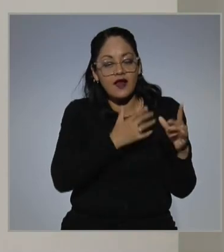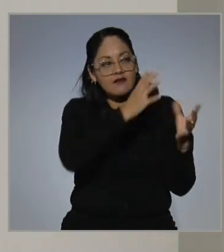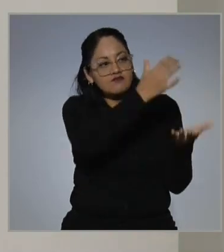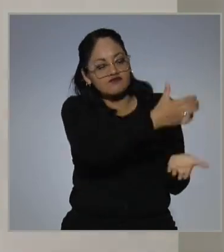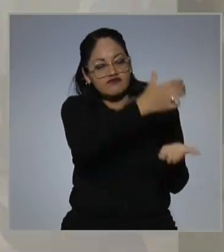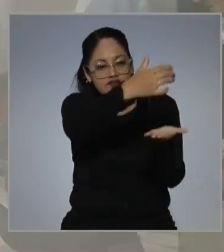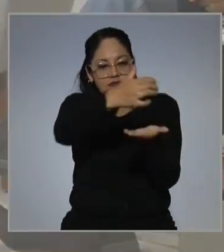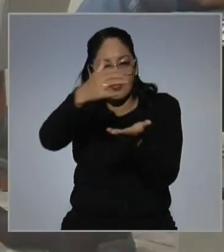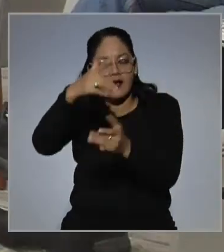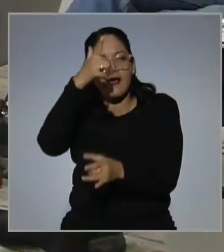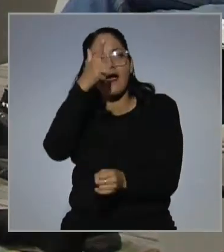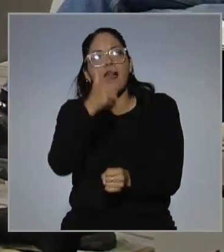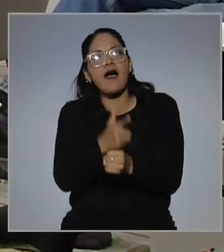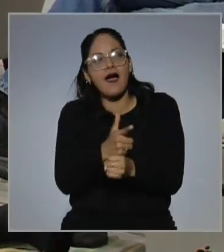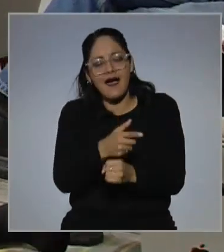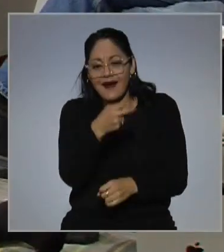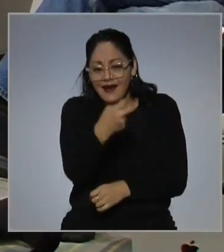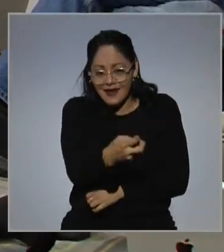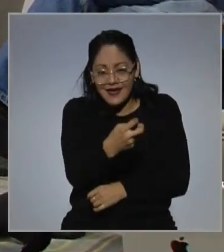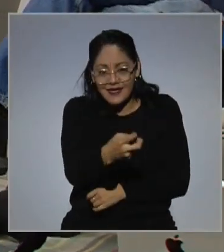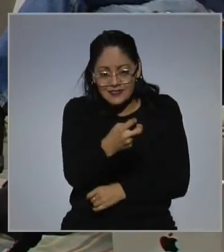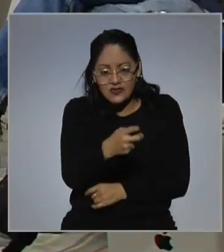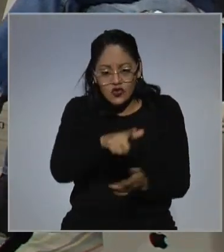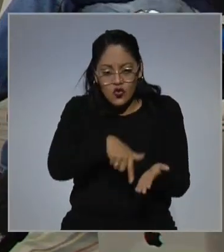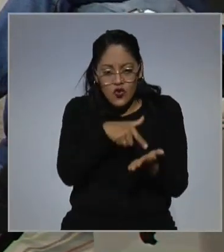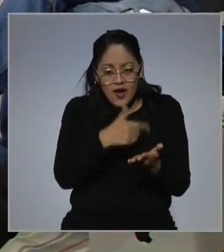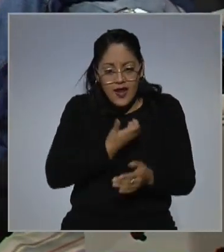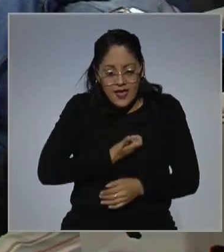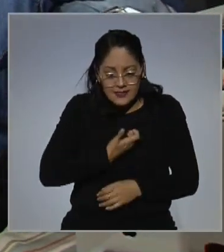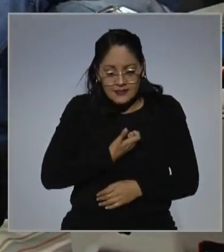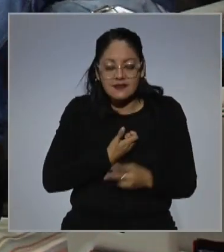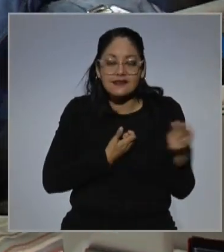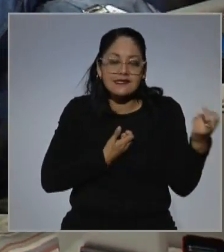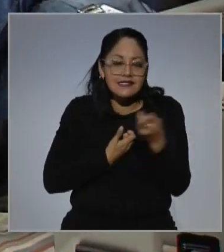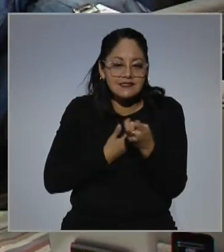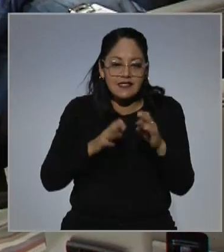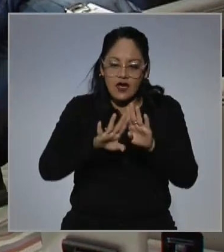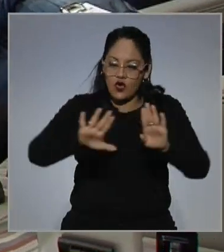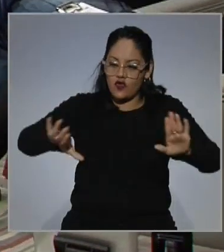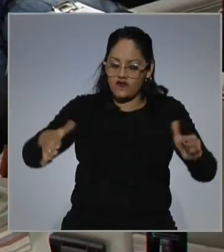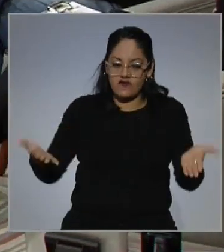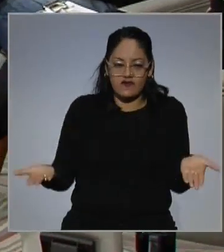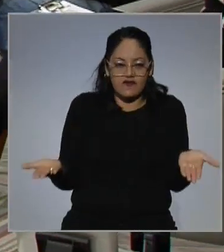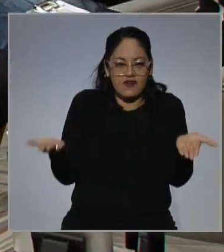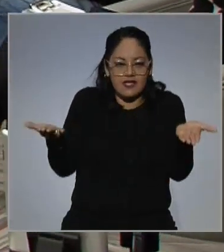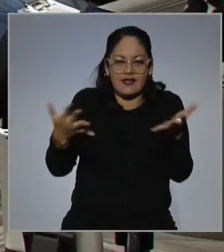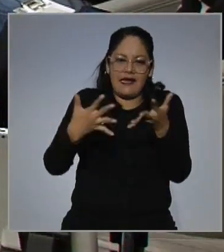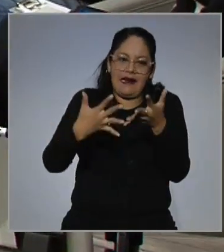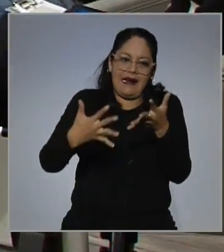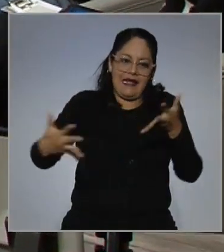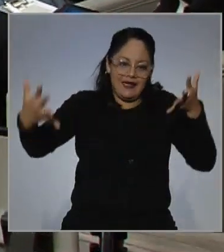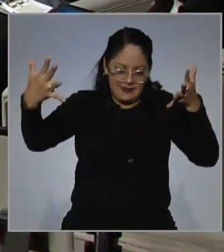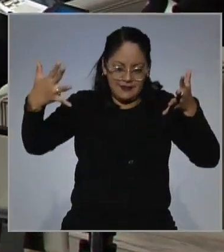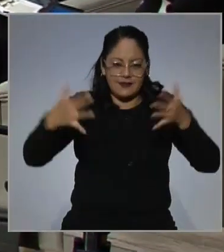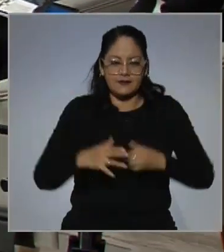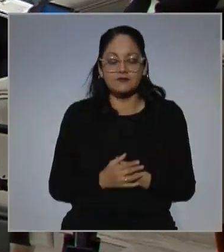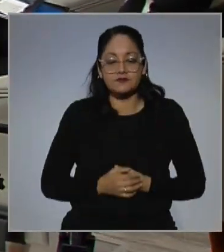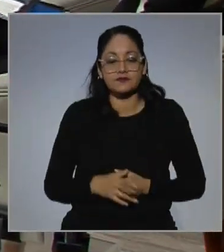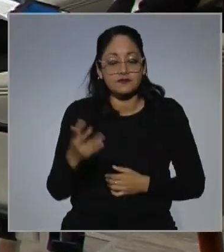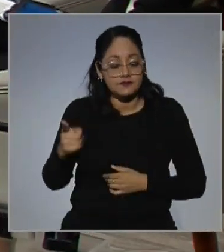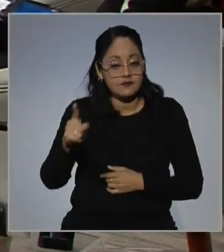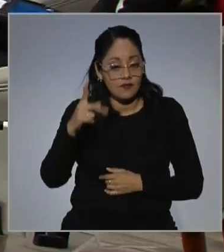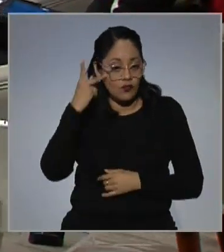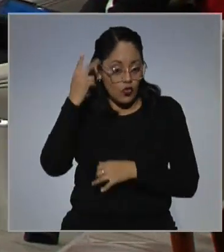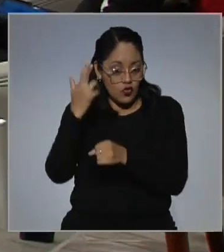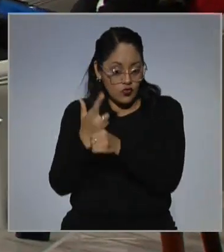se descubrió que esa era la escala del Zócalo, que requería una ofrenda monumental. El caso es de que los productores de la película